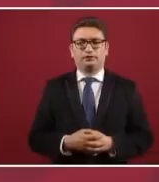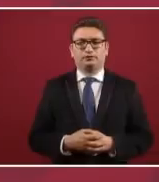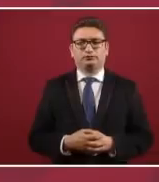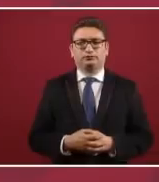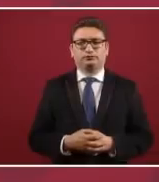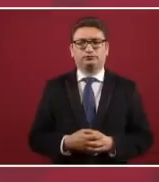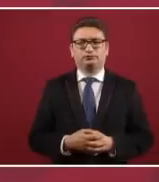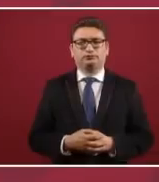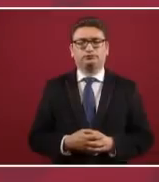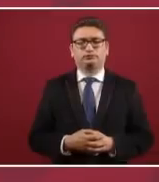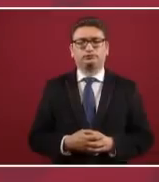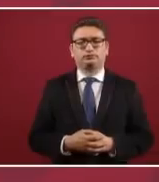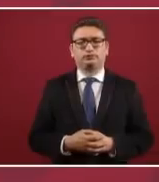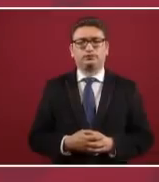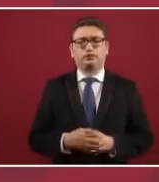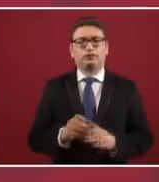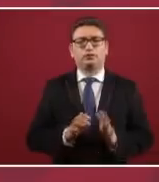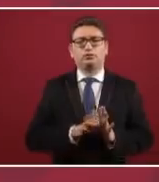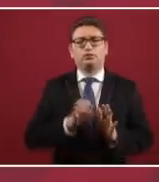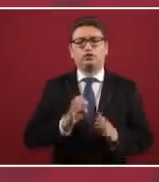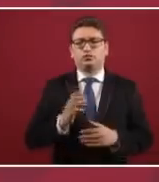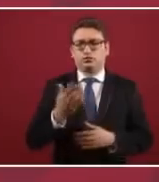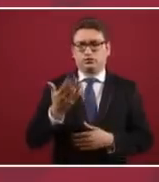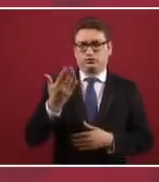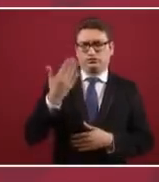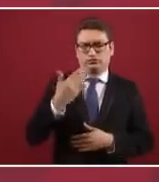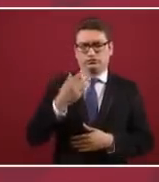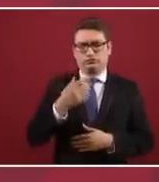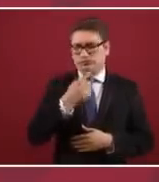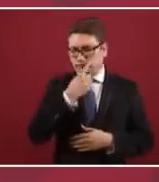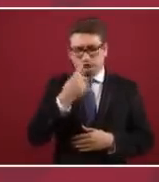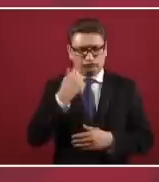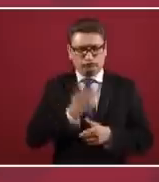en América, particularmente en Estados Unidos,